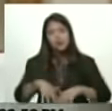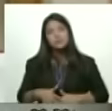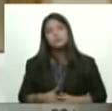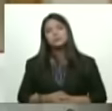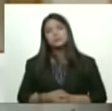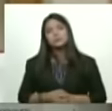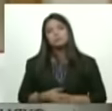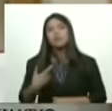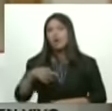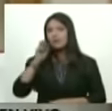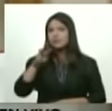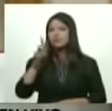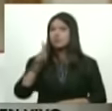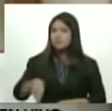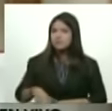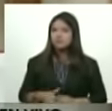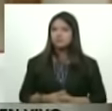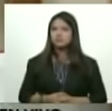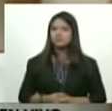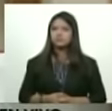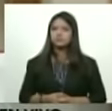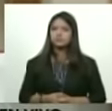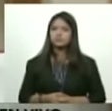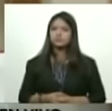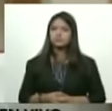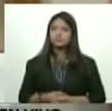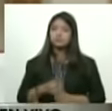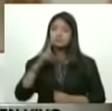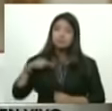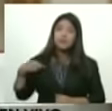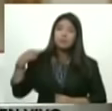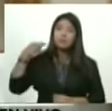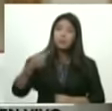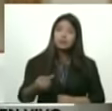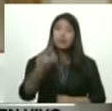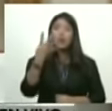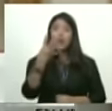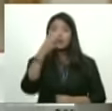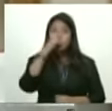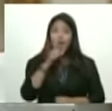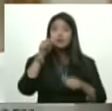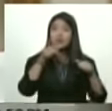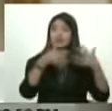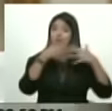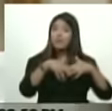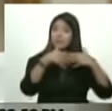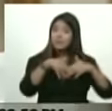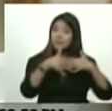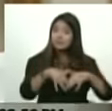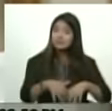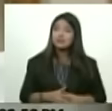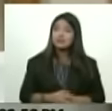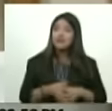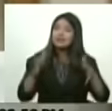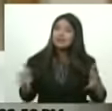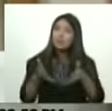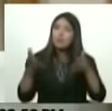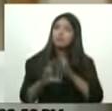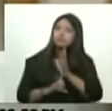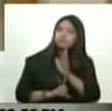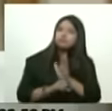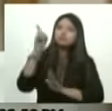dado cuenta además de, después de 4, 5, 6 años, de que este es el sector que impulsa a los países